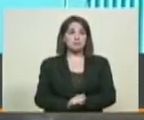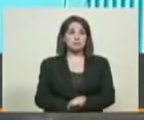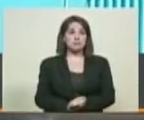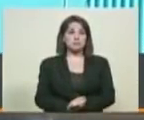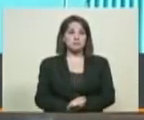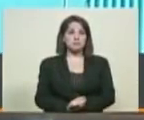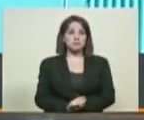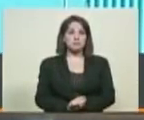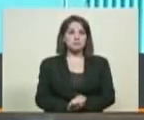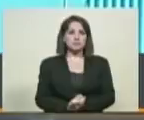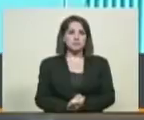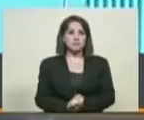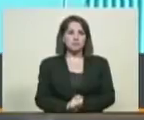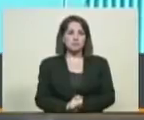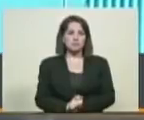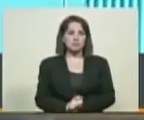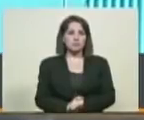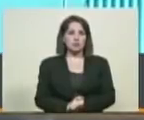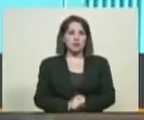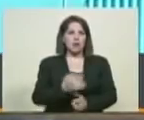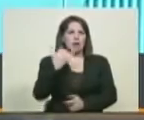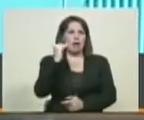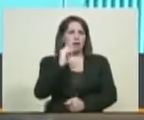Y hay una clave